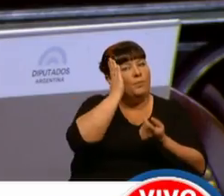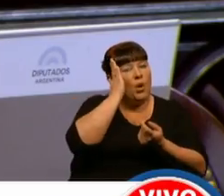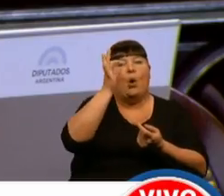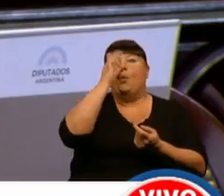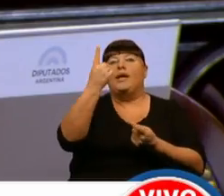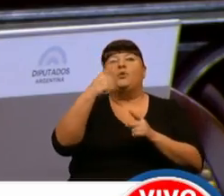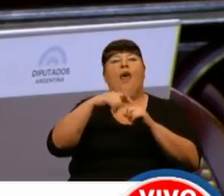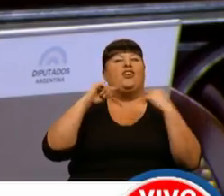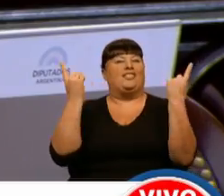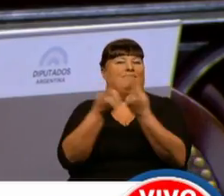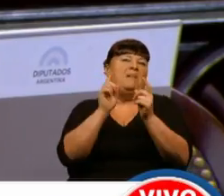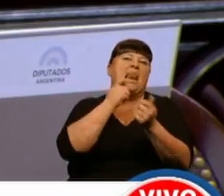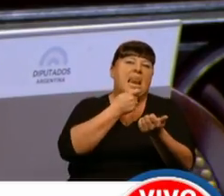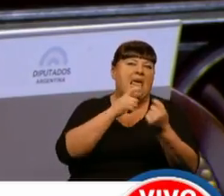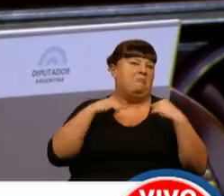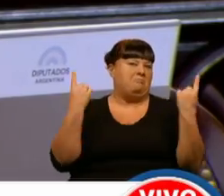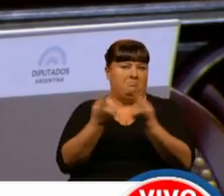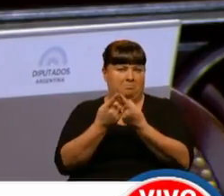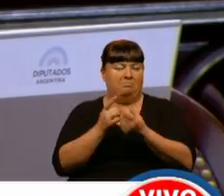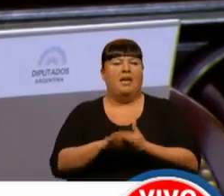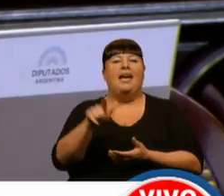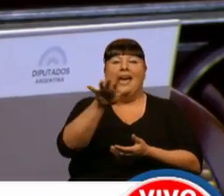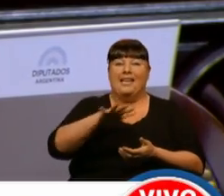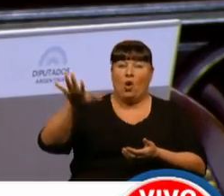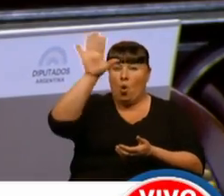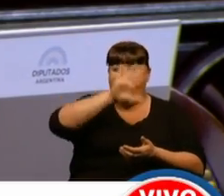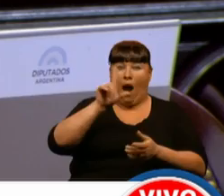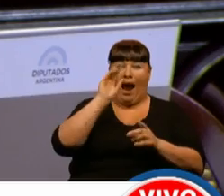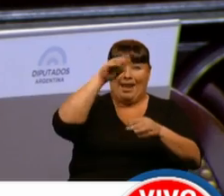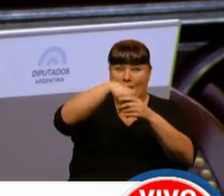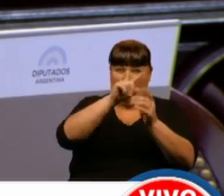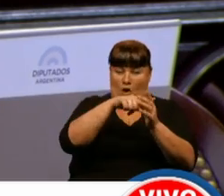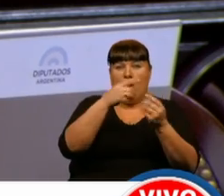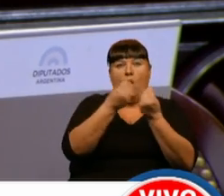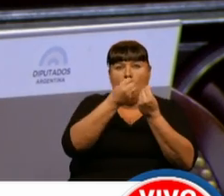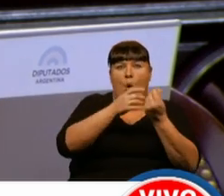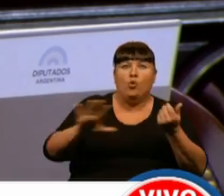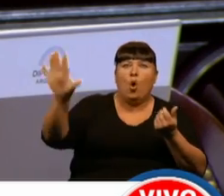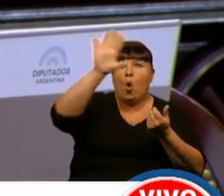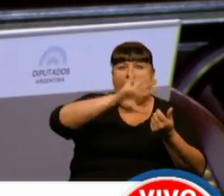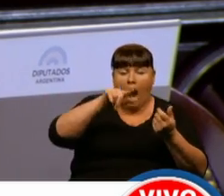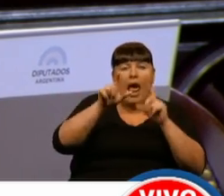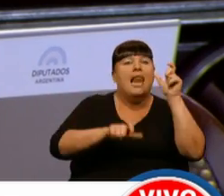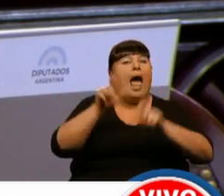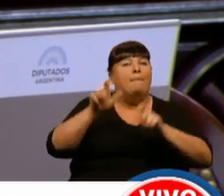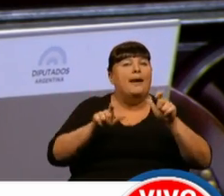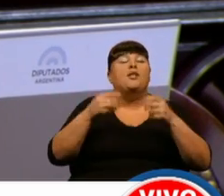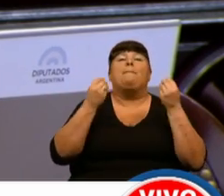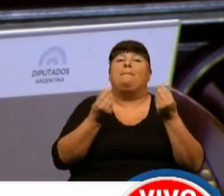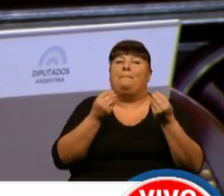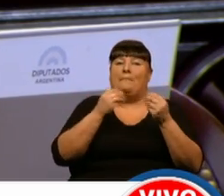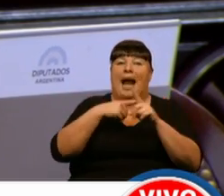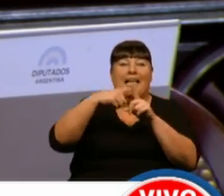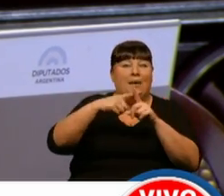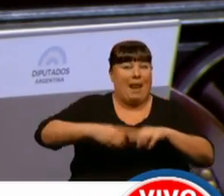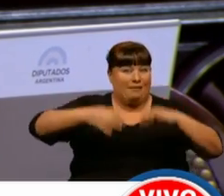21 grados en una sala de estar en estas zonas que estamos incorporando muchas de estas zonas muchos usuarios para tener esa